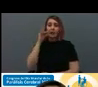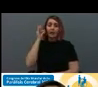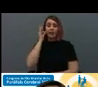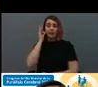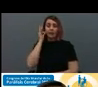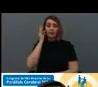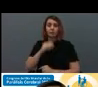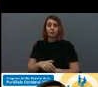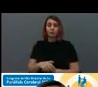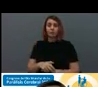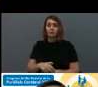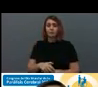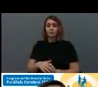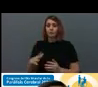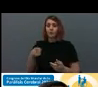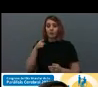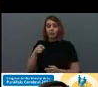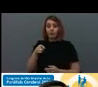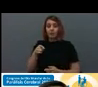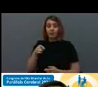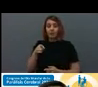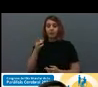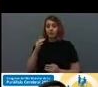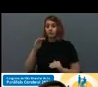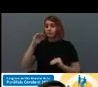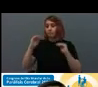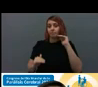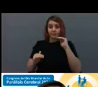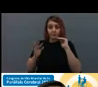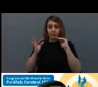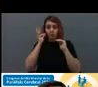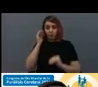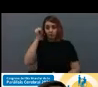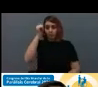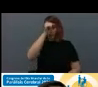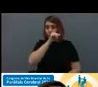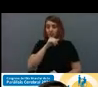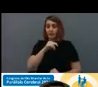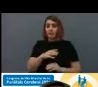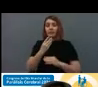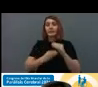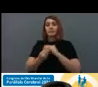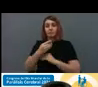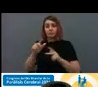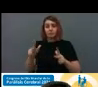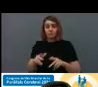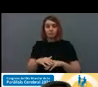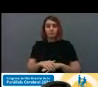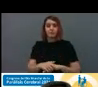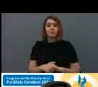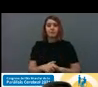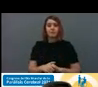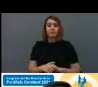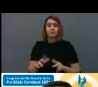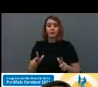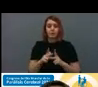de otros, y que esto evidentemente deviene en desigualdades para mujeres y hombres y en la reproducción social. En ese sentido, y